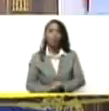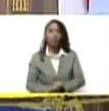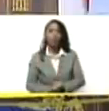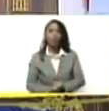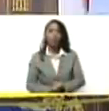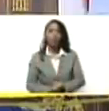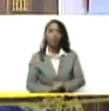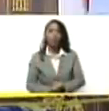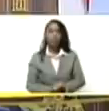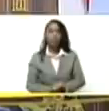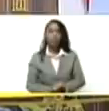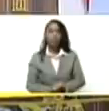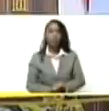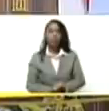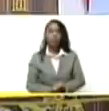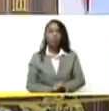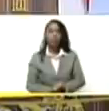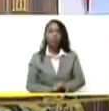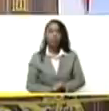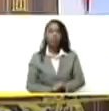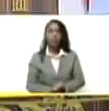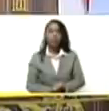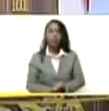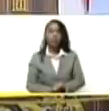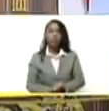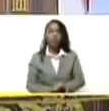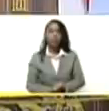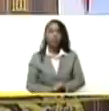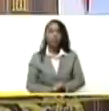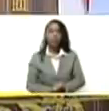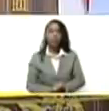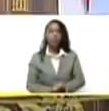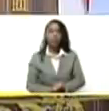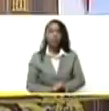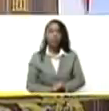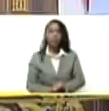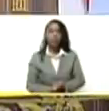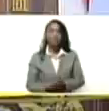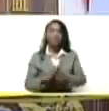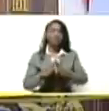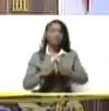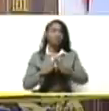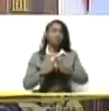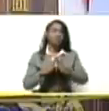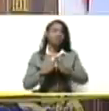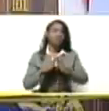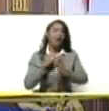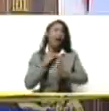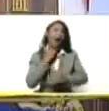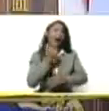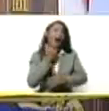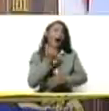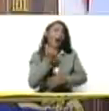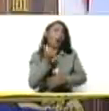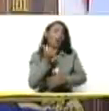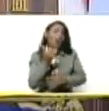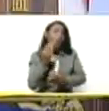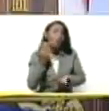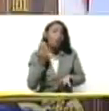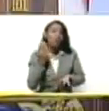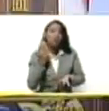quien tomó la decisión de bailén presidente yo he bien usted tomó la decisión